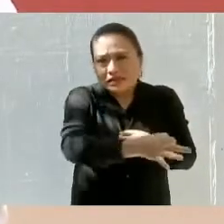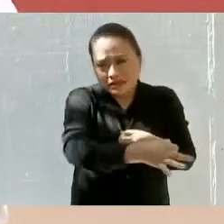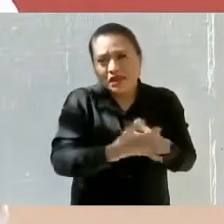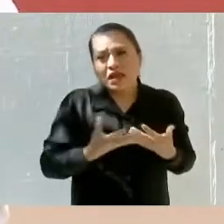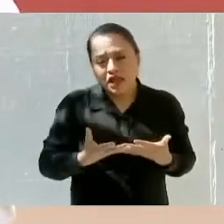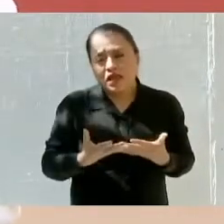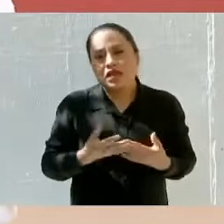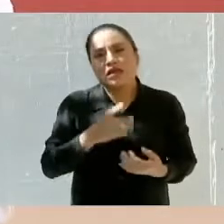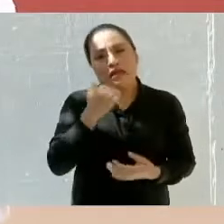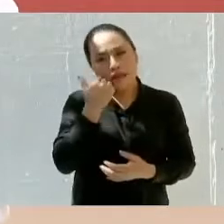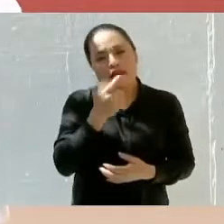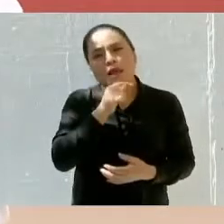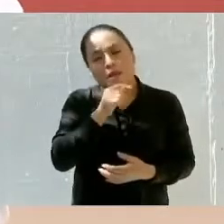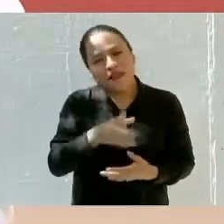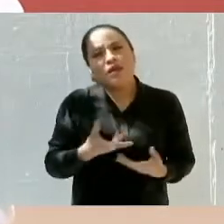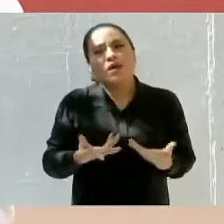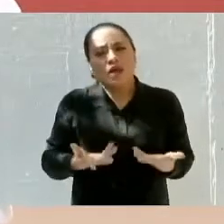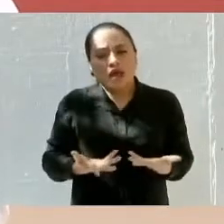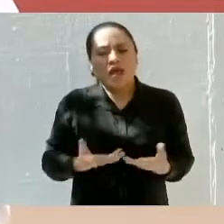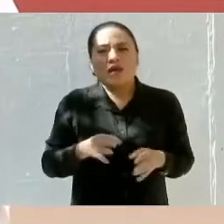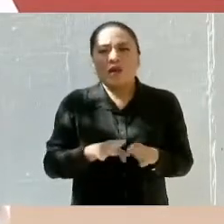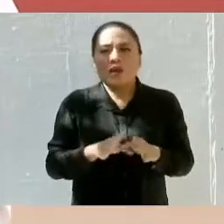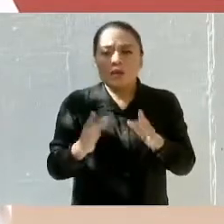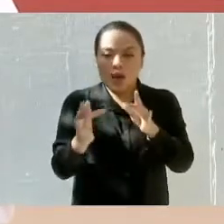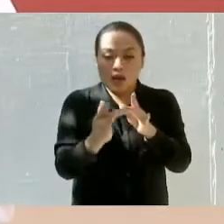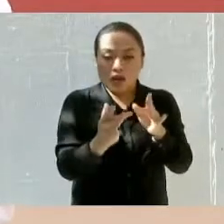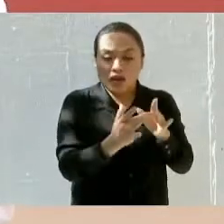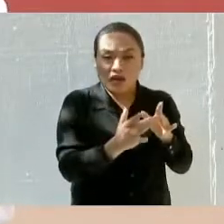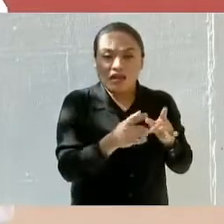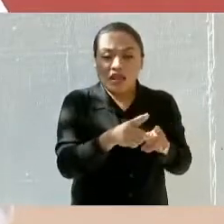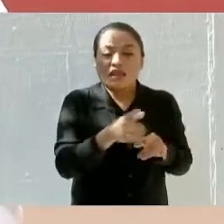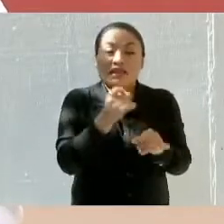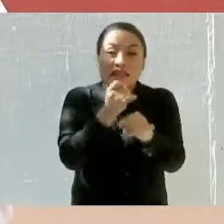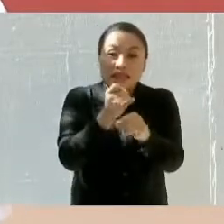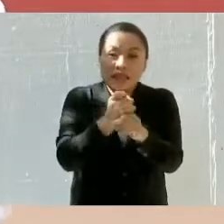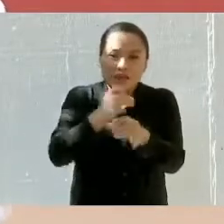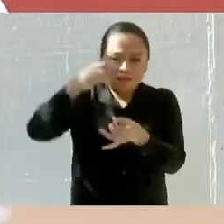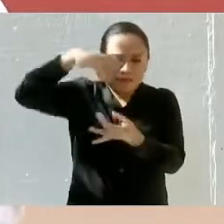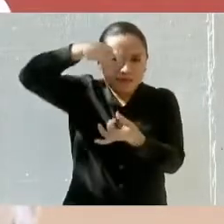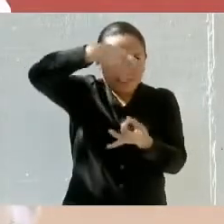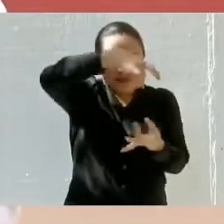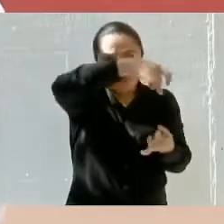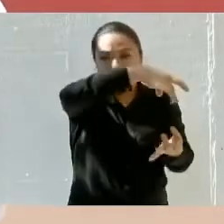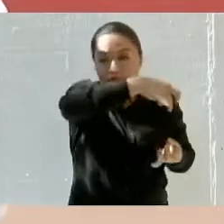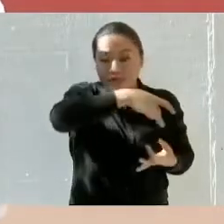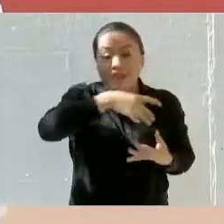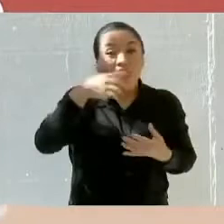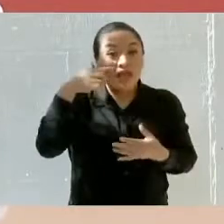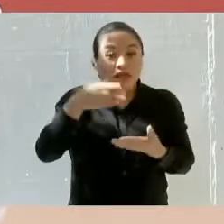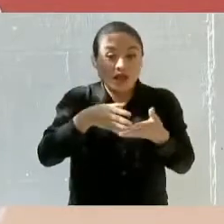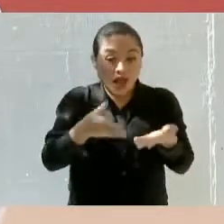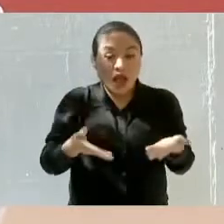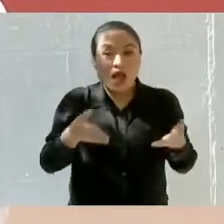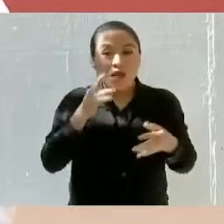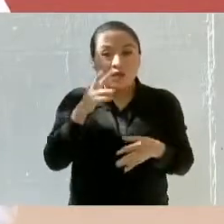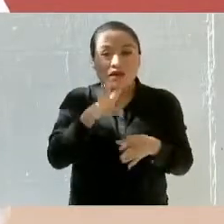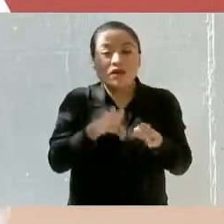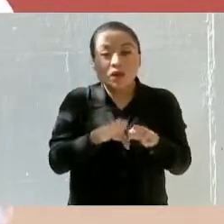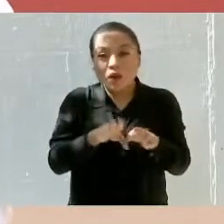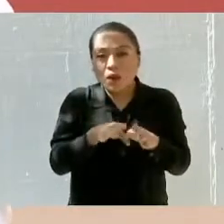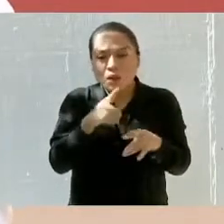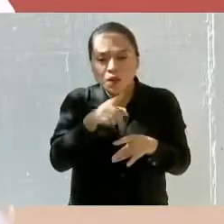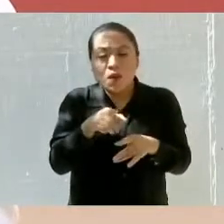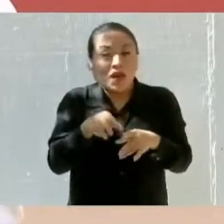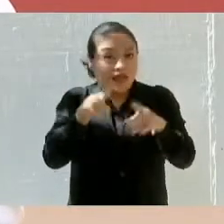también la conectividad vía internet, que en días pasados veía que está usted trabajando en ese tema. También